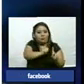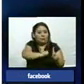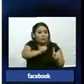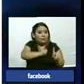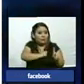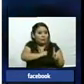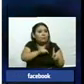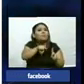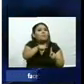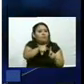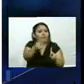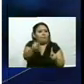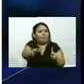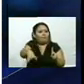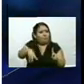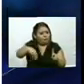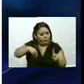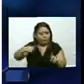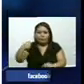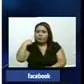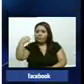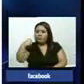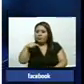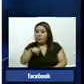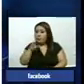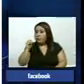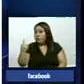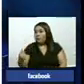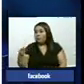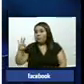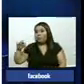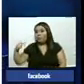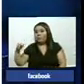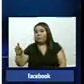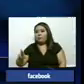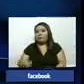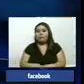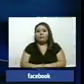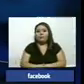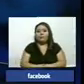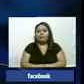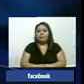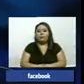debe asumirlas con valentía, puso el fiscal general.